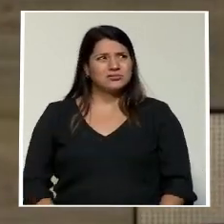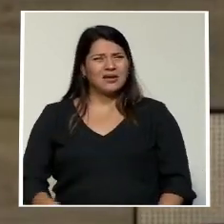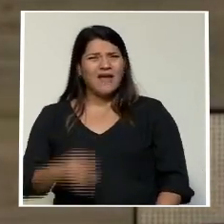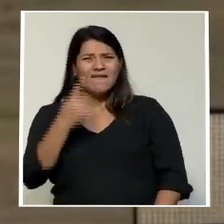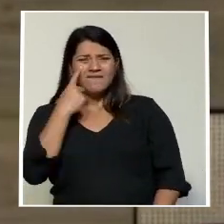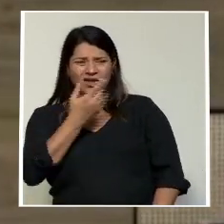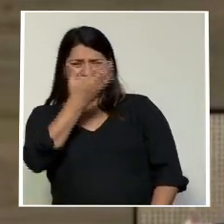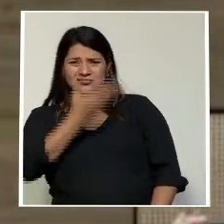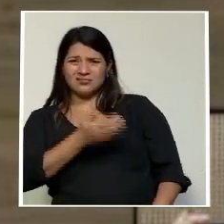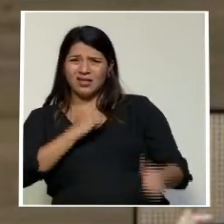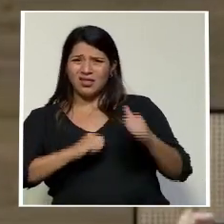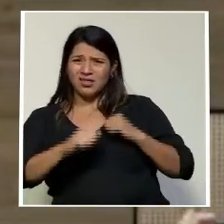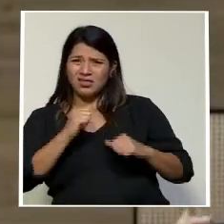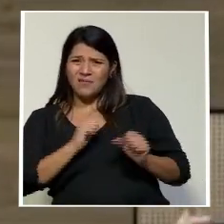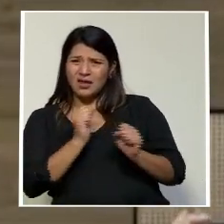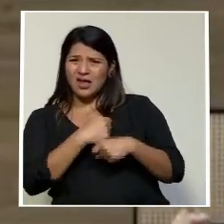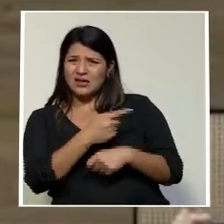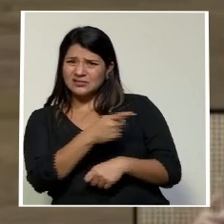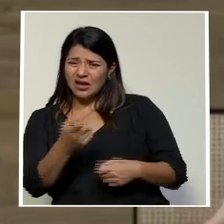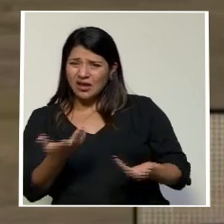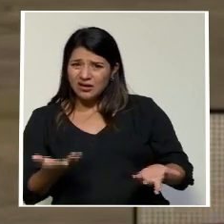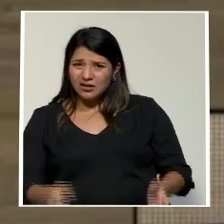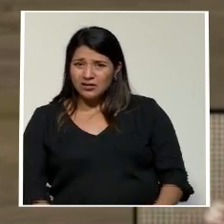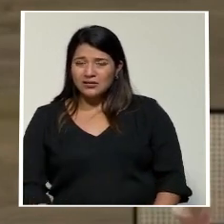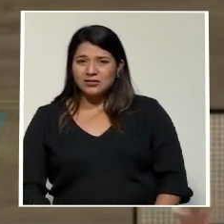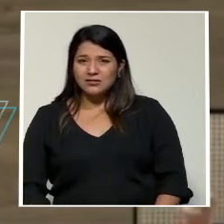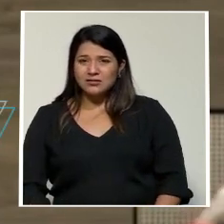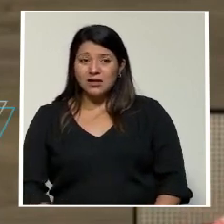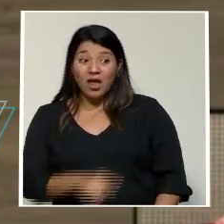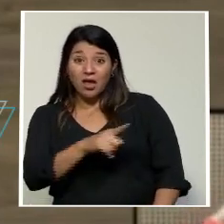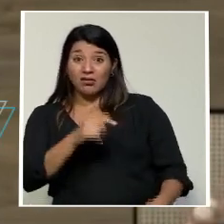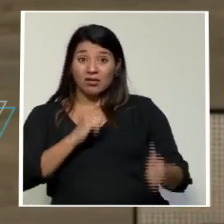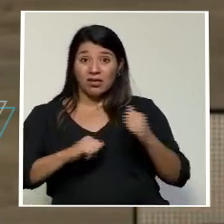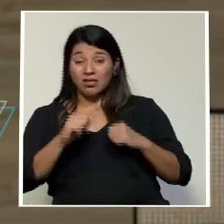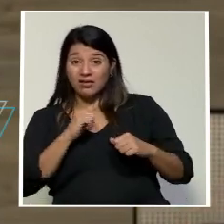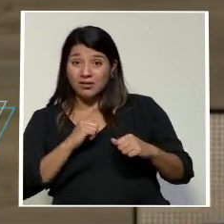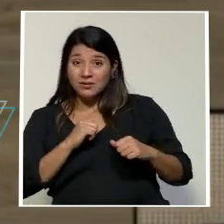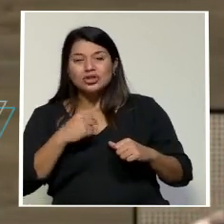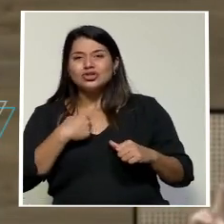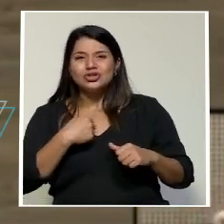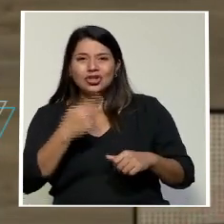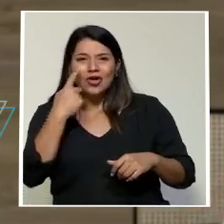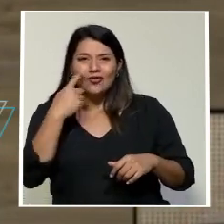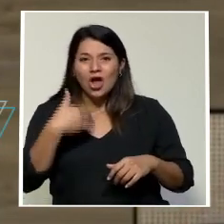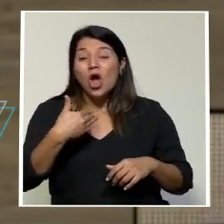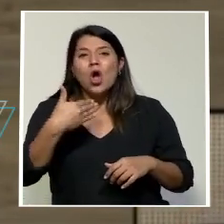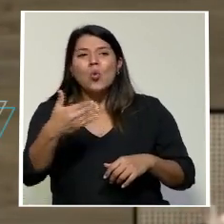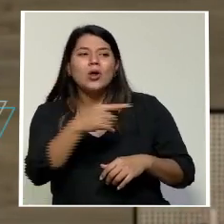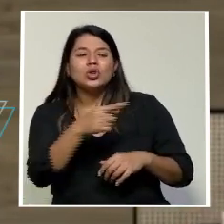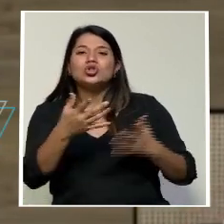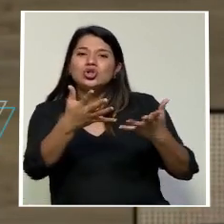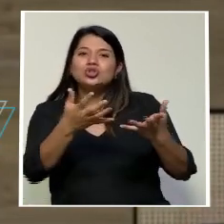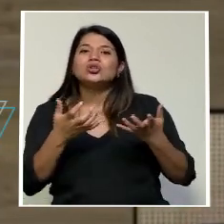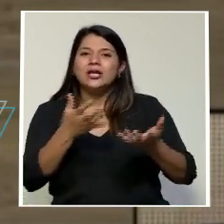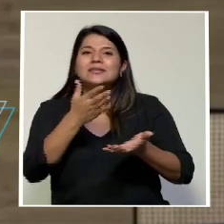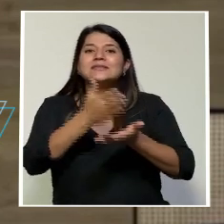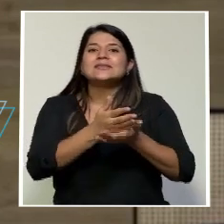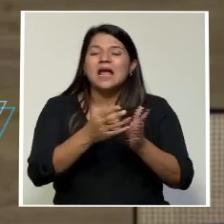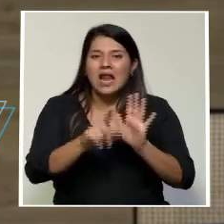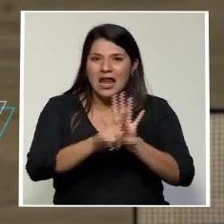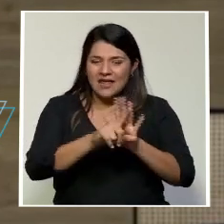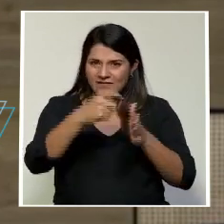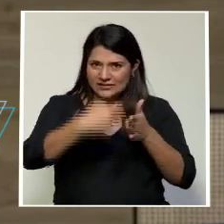¿Vieron el drama que están haciendo ahí? Ese drama no lo he visto cuando quieren quitar el cumplimiento de la regla fiscal,